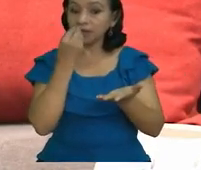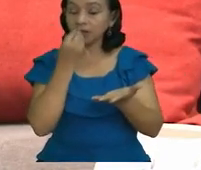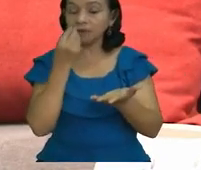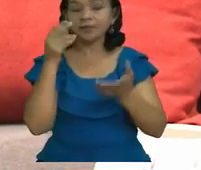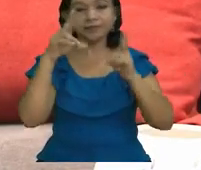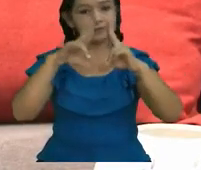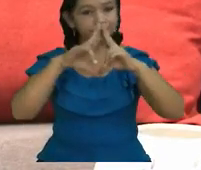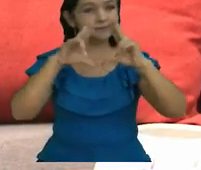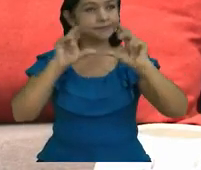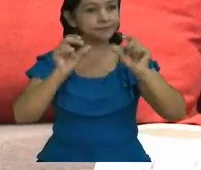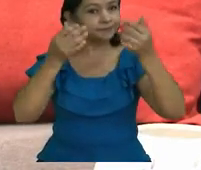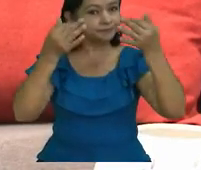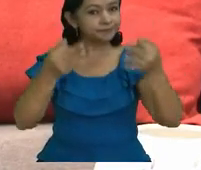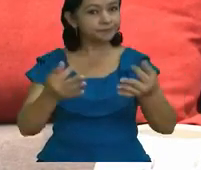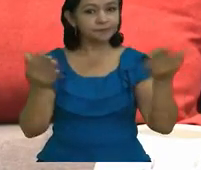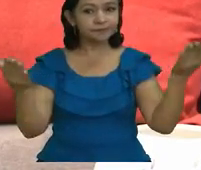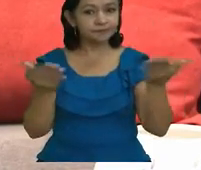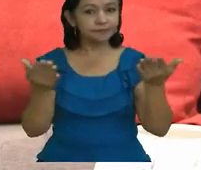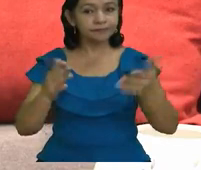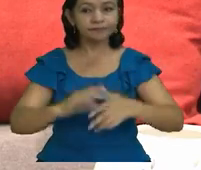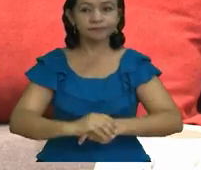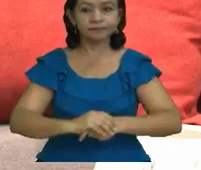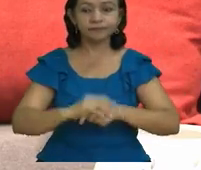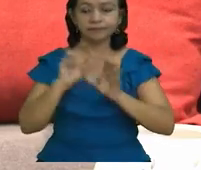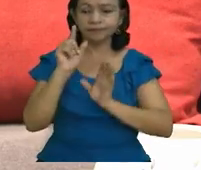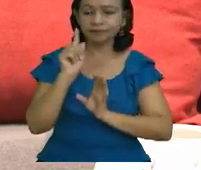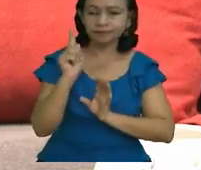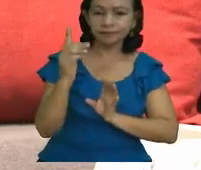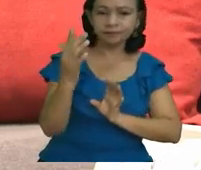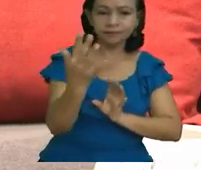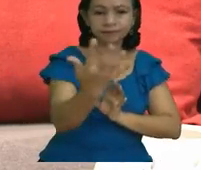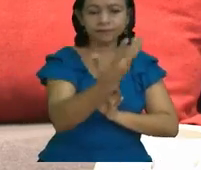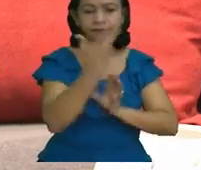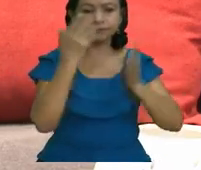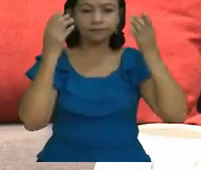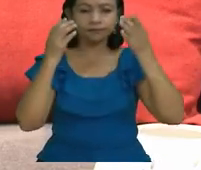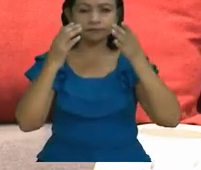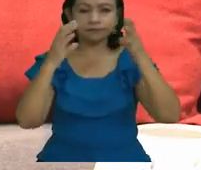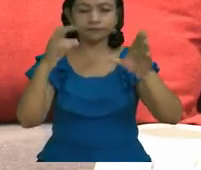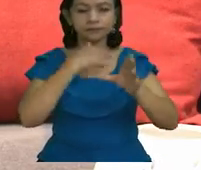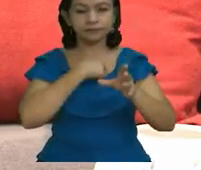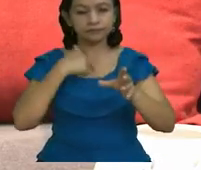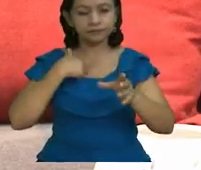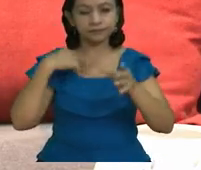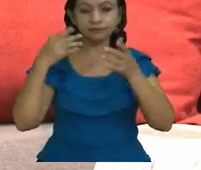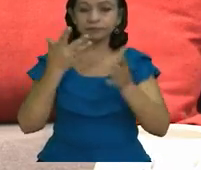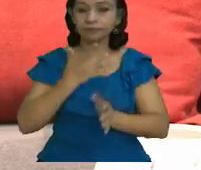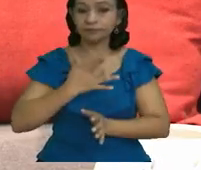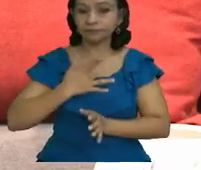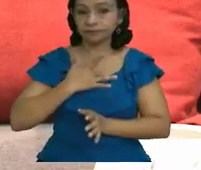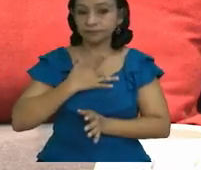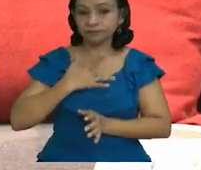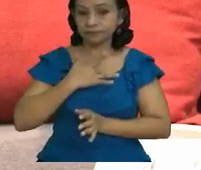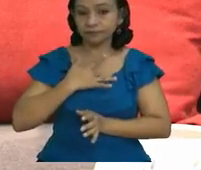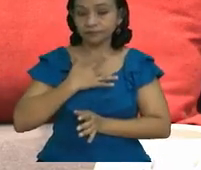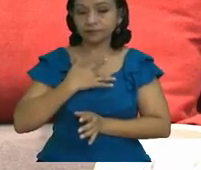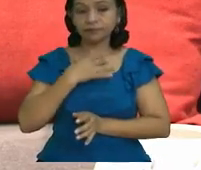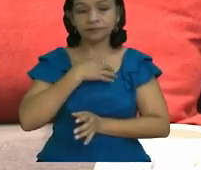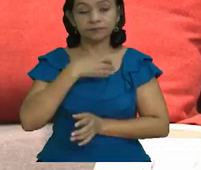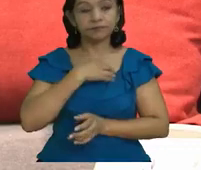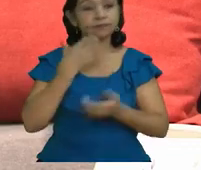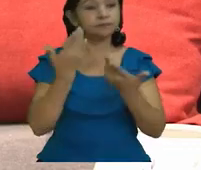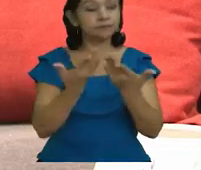de nuestro país. Y todas las acciones van enfocadas a las necesidades que tenemos en nuestro sector